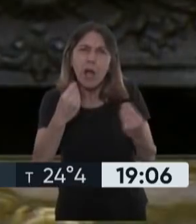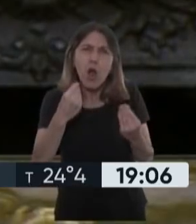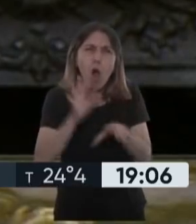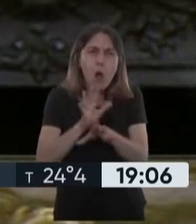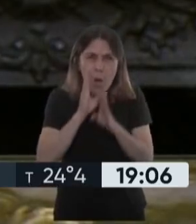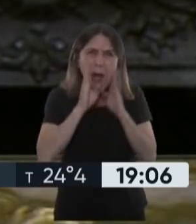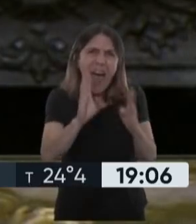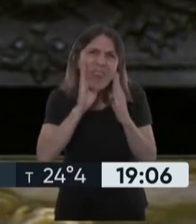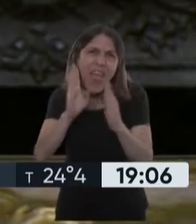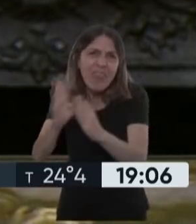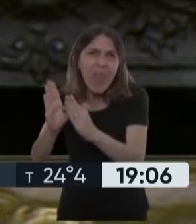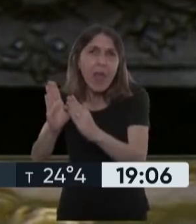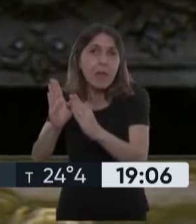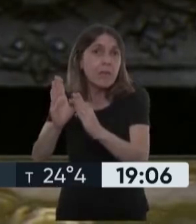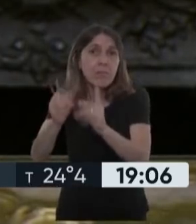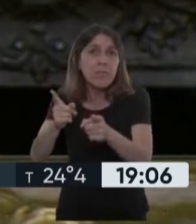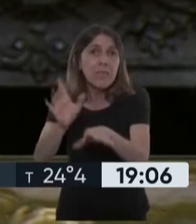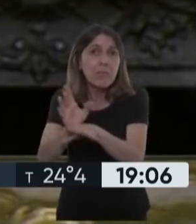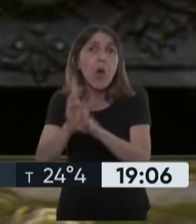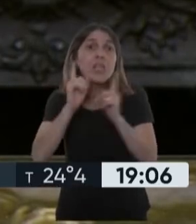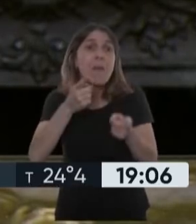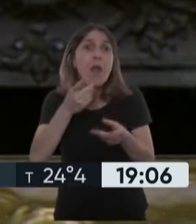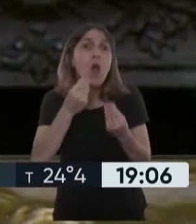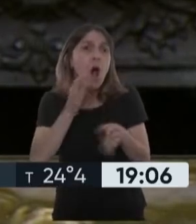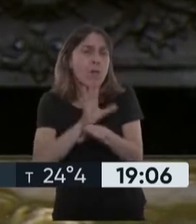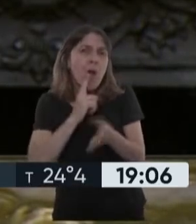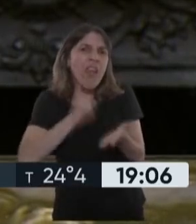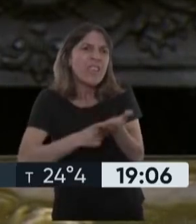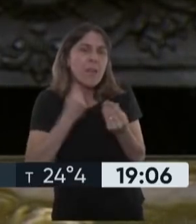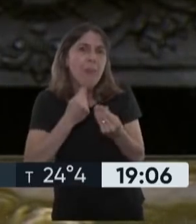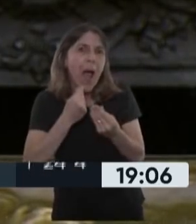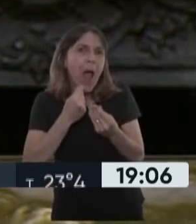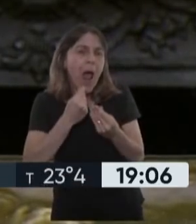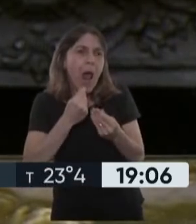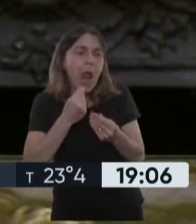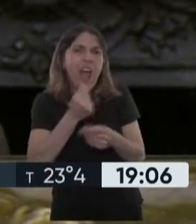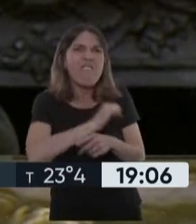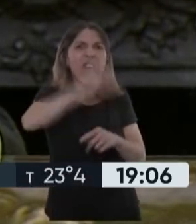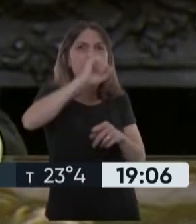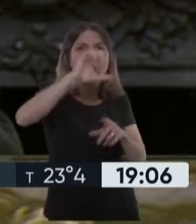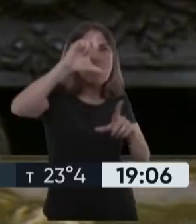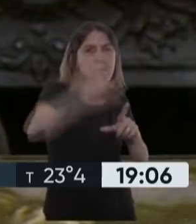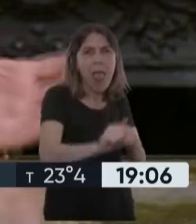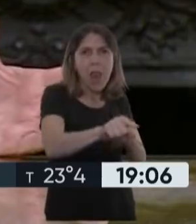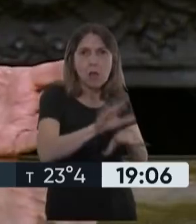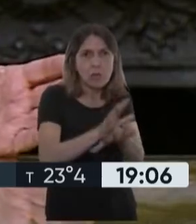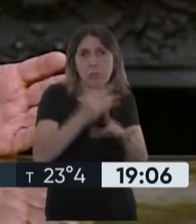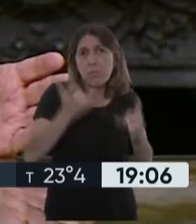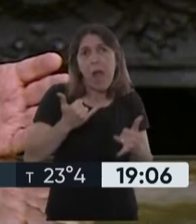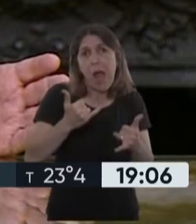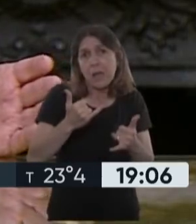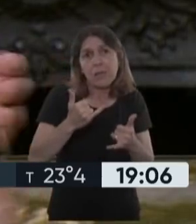atacamos también la génesis de la inflación, que es un problema que, insisto, tiene un componente